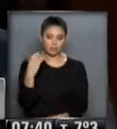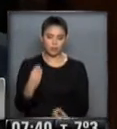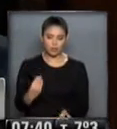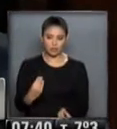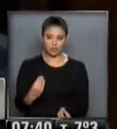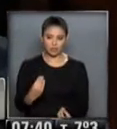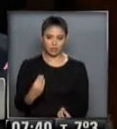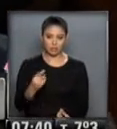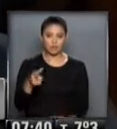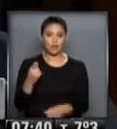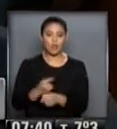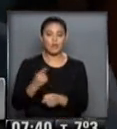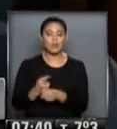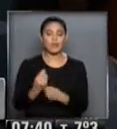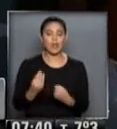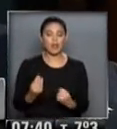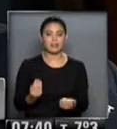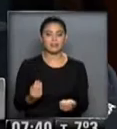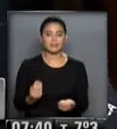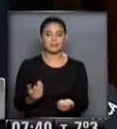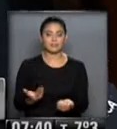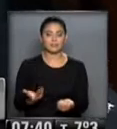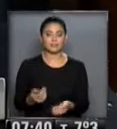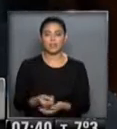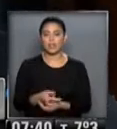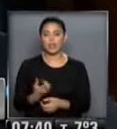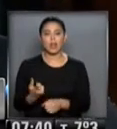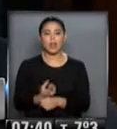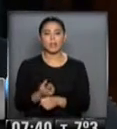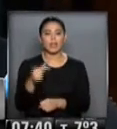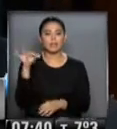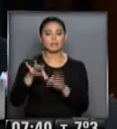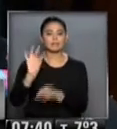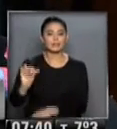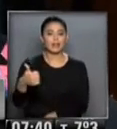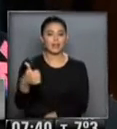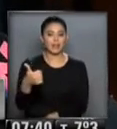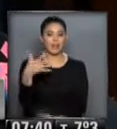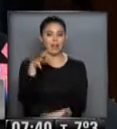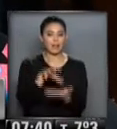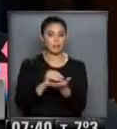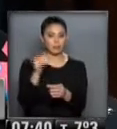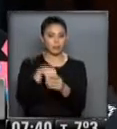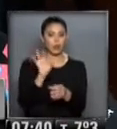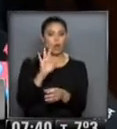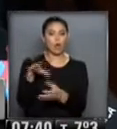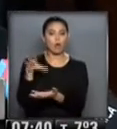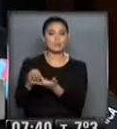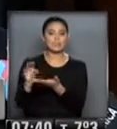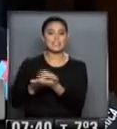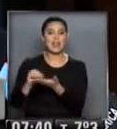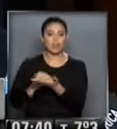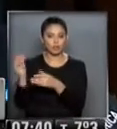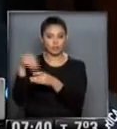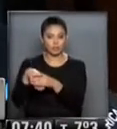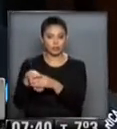ante la imposibilidad de poder ganar una votación en la Cámara de Diputados o en la Cámara de Senadores, se